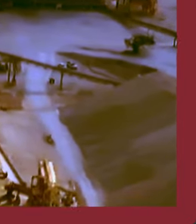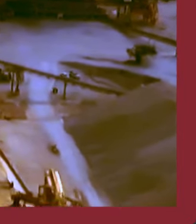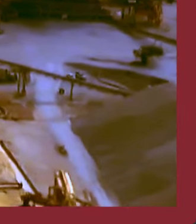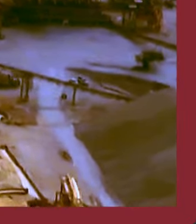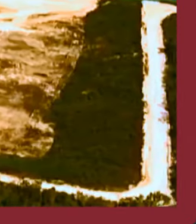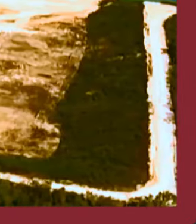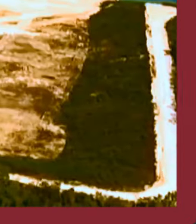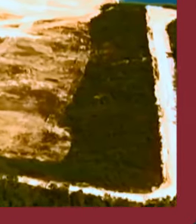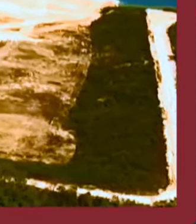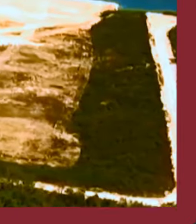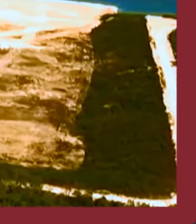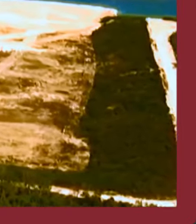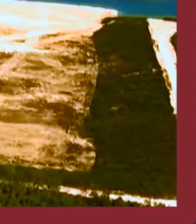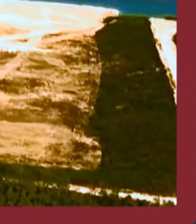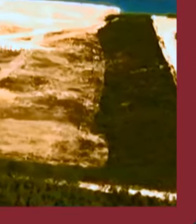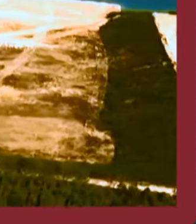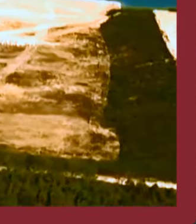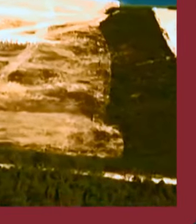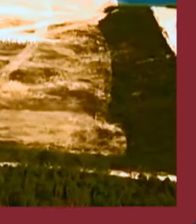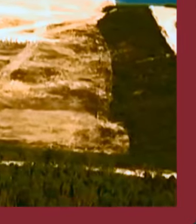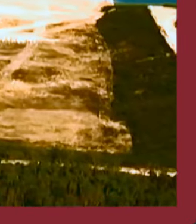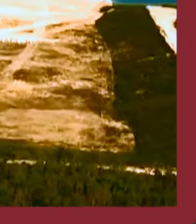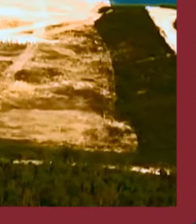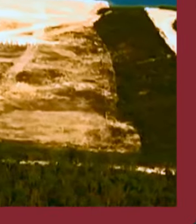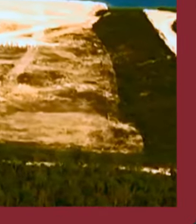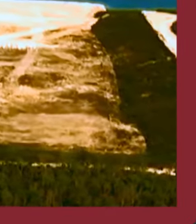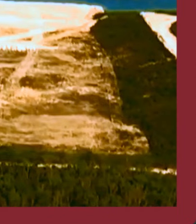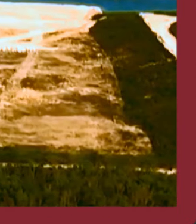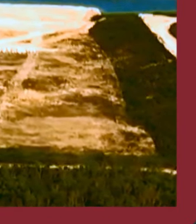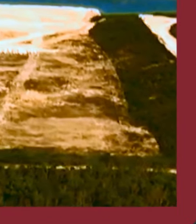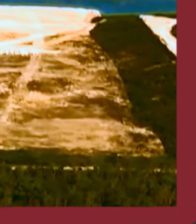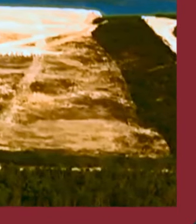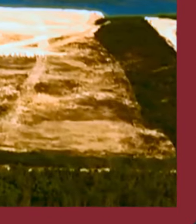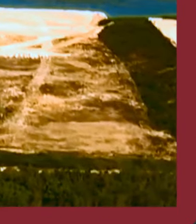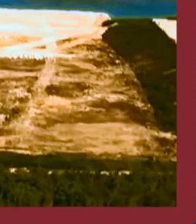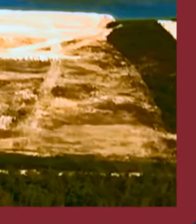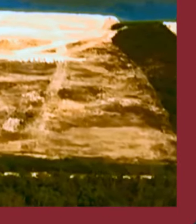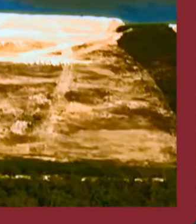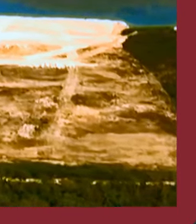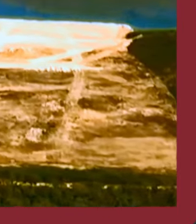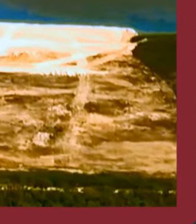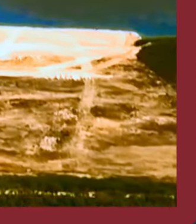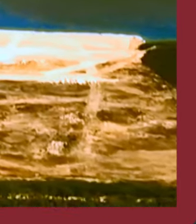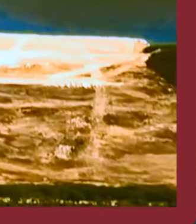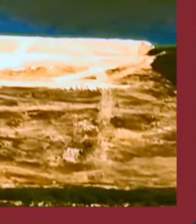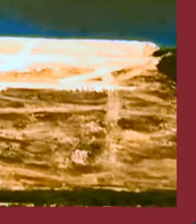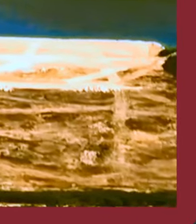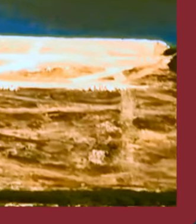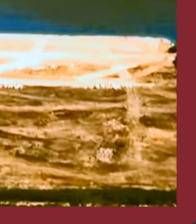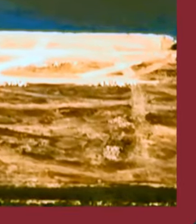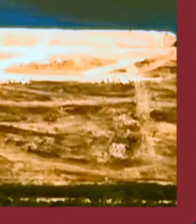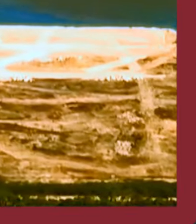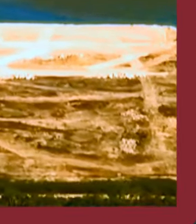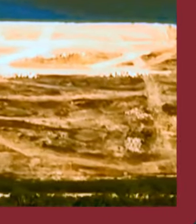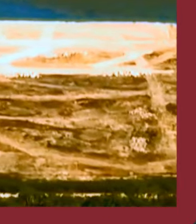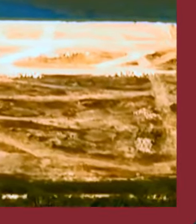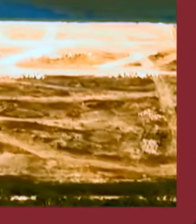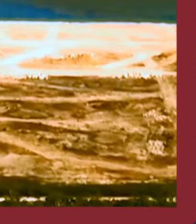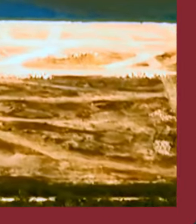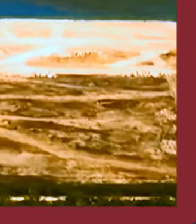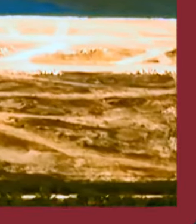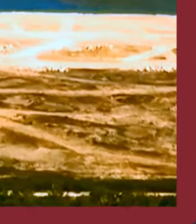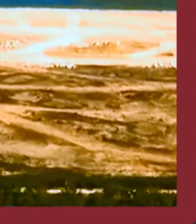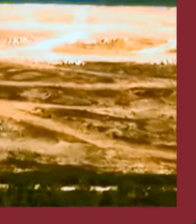un total de 1.251 hectáreas de superficie. Posteriormente, el Instituto Nacional de Ecología